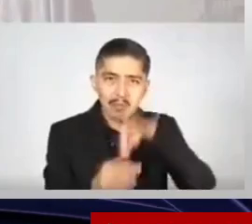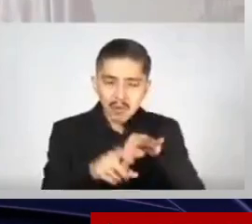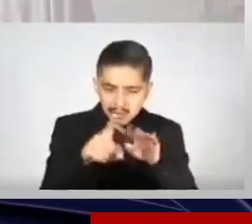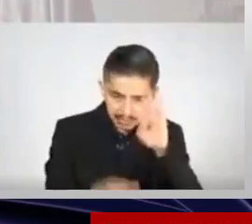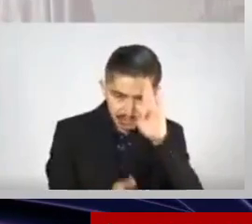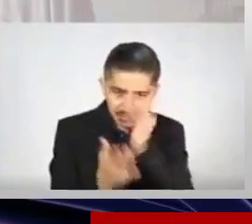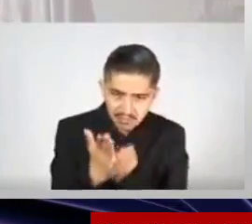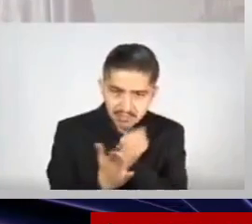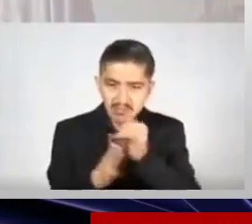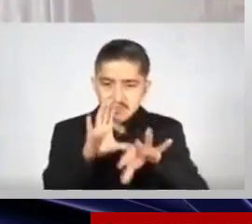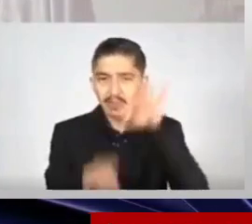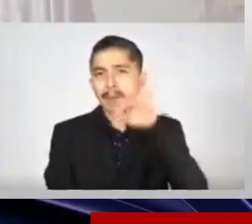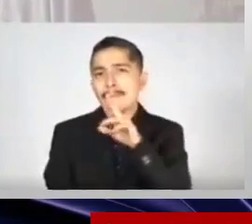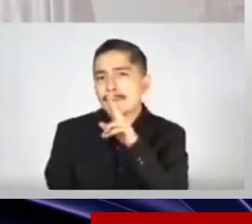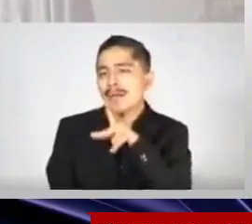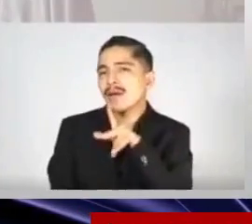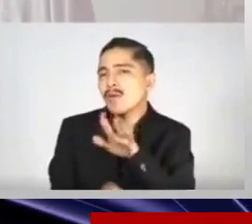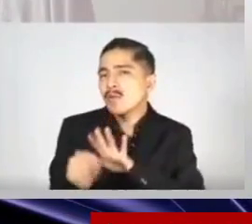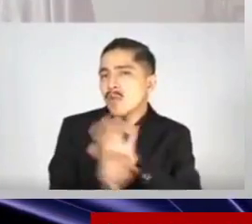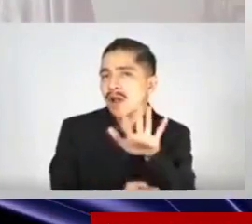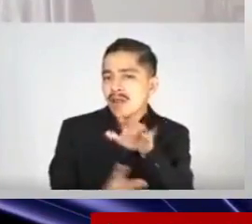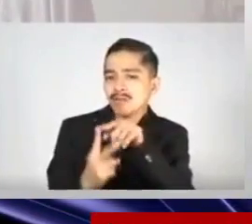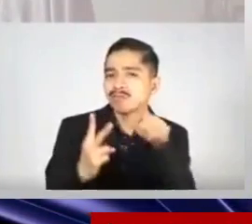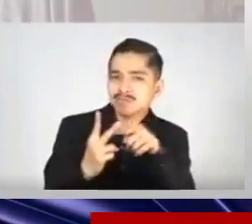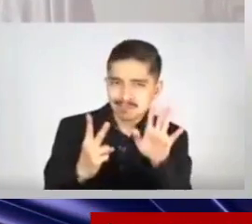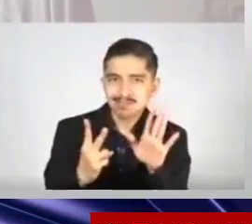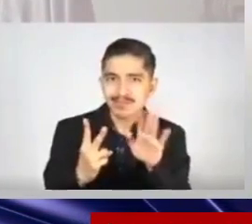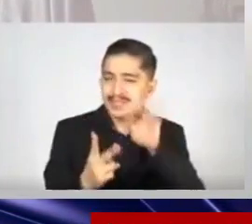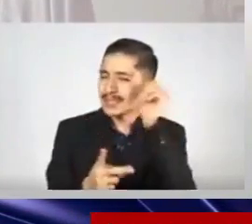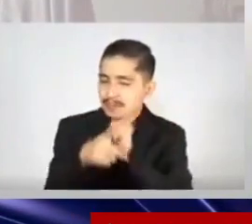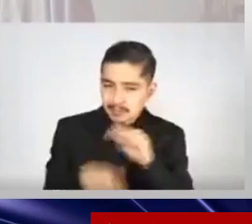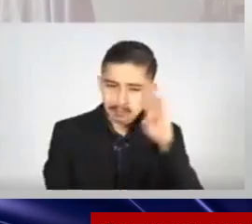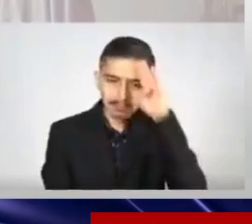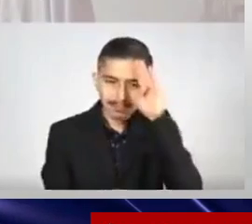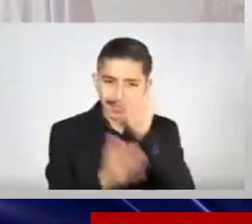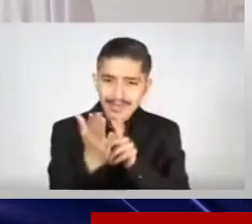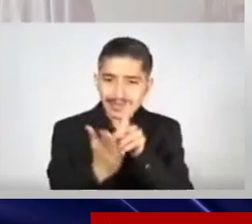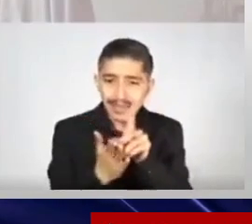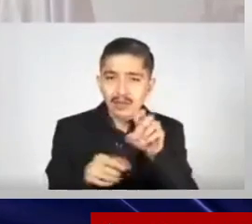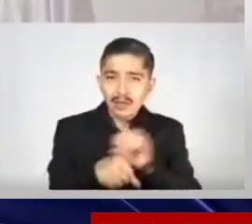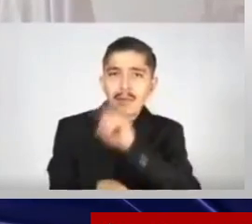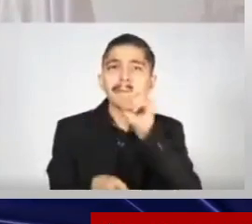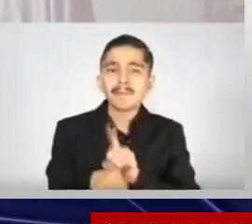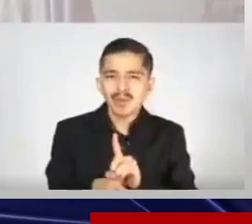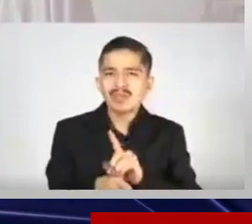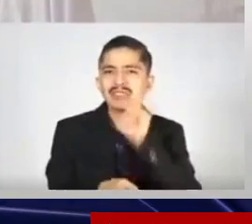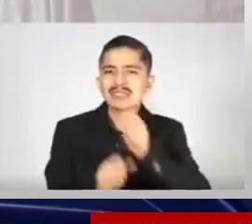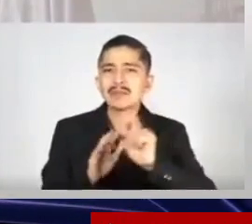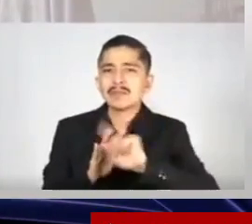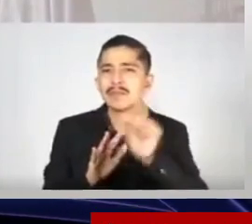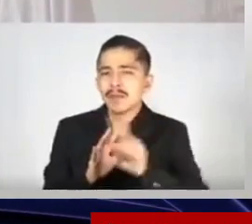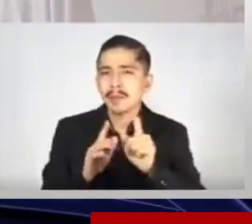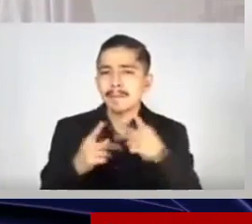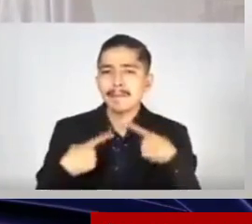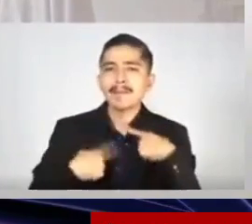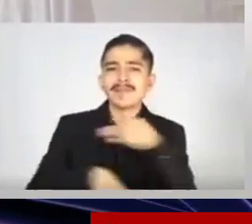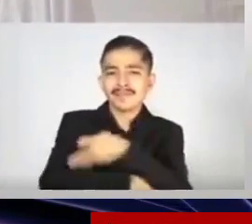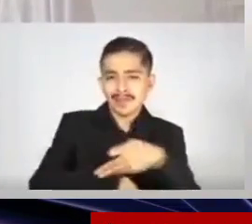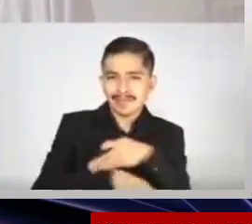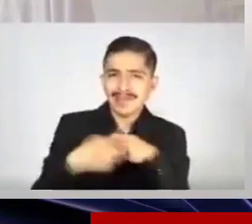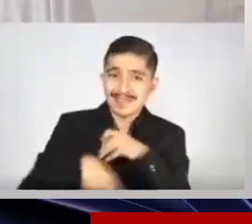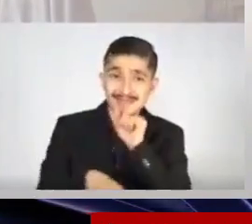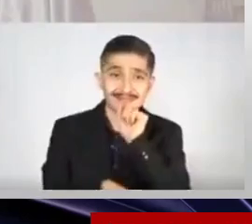elijan la mejor opción pensando siempre en los derechos y oportunidades de los migrantes y de sus